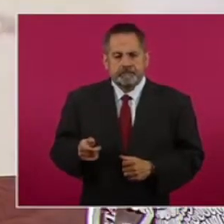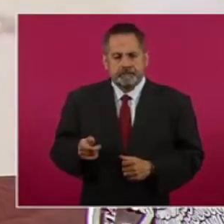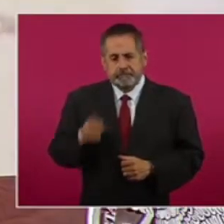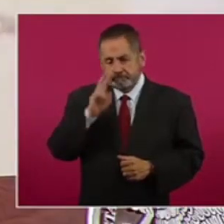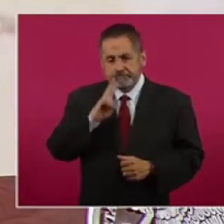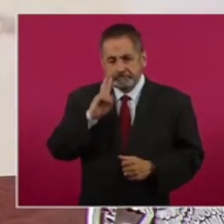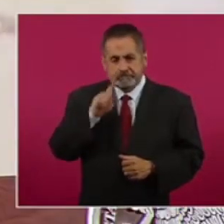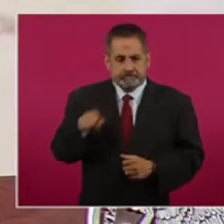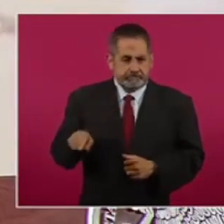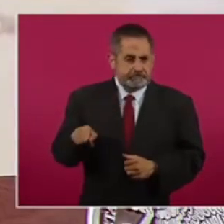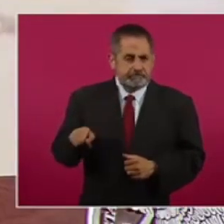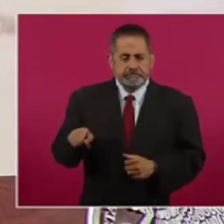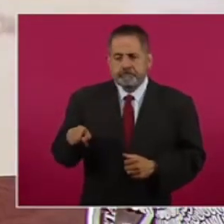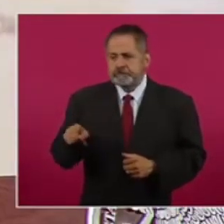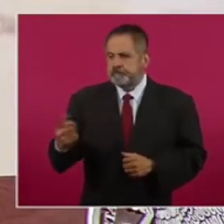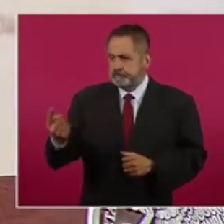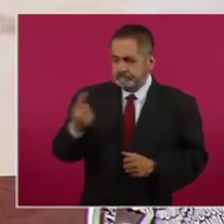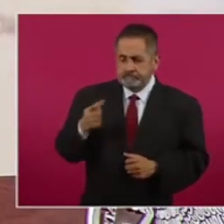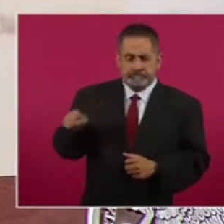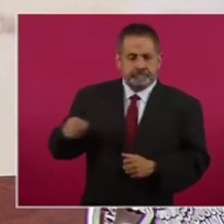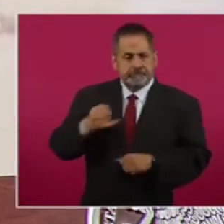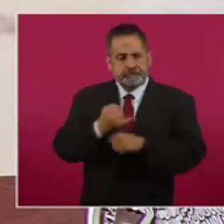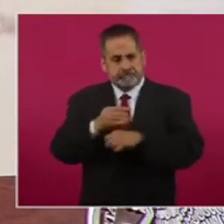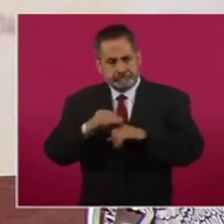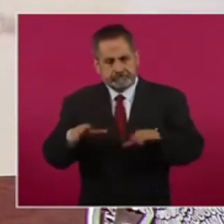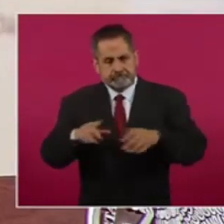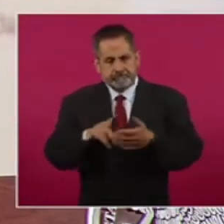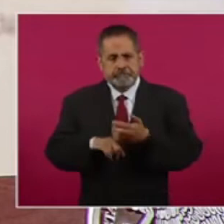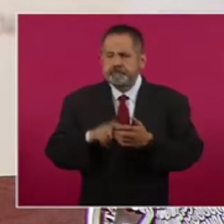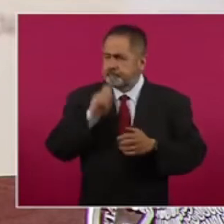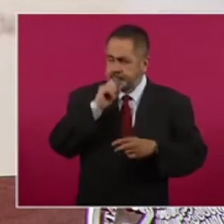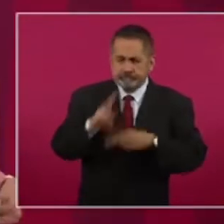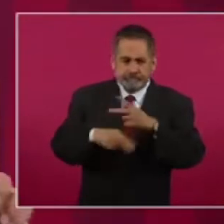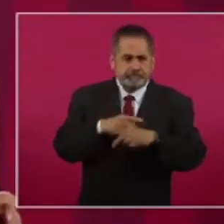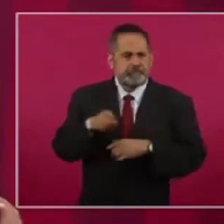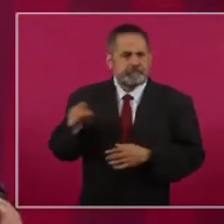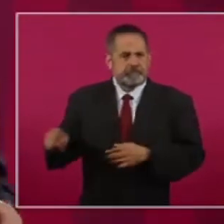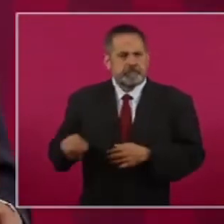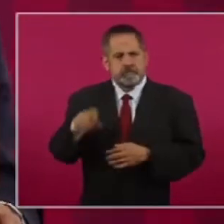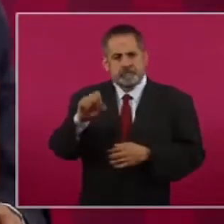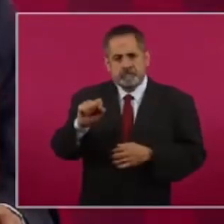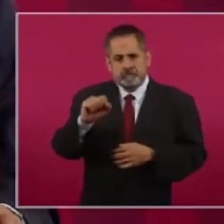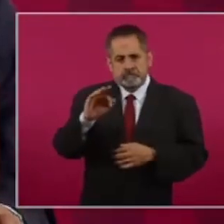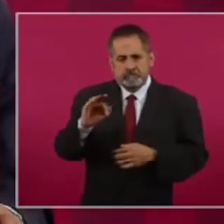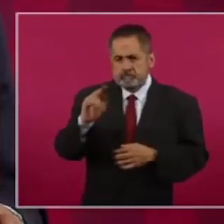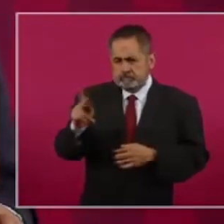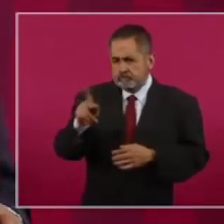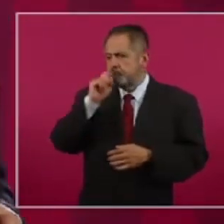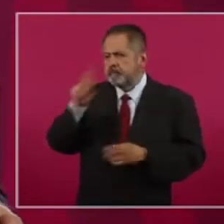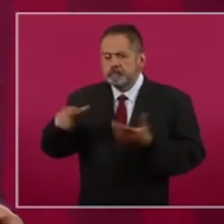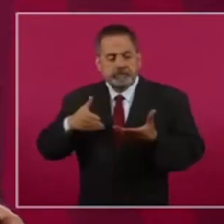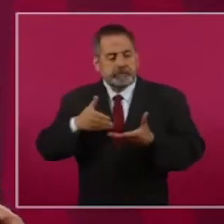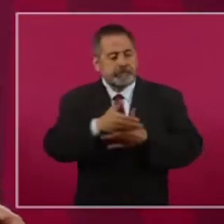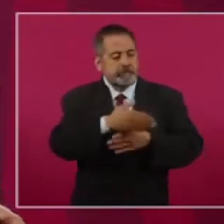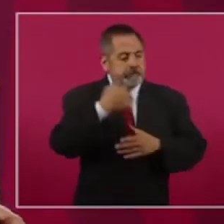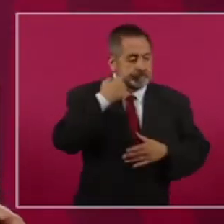Beites informe y que también intervenga la Secretaría de la Función